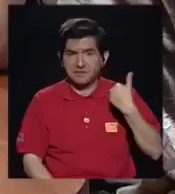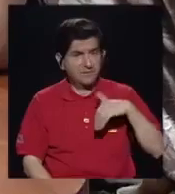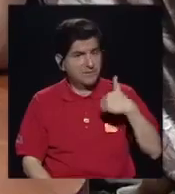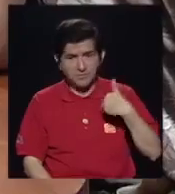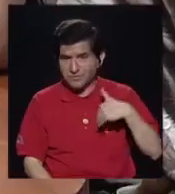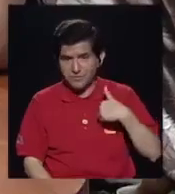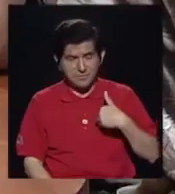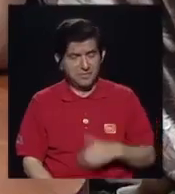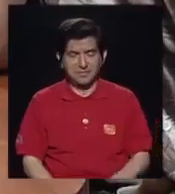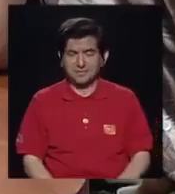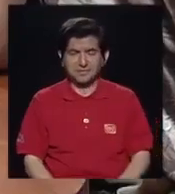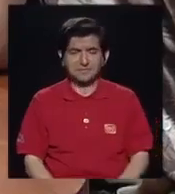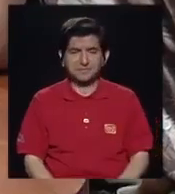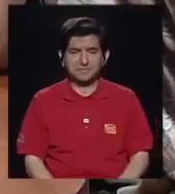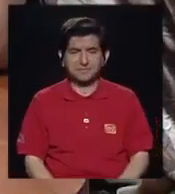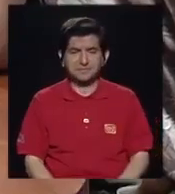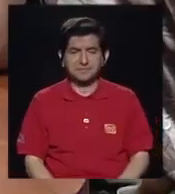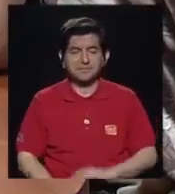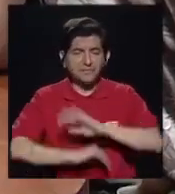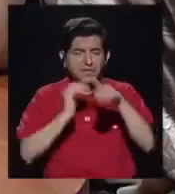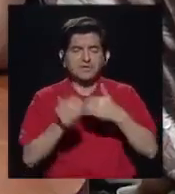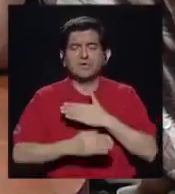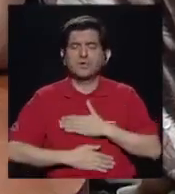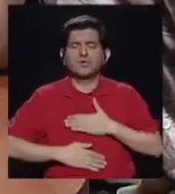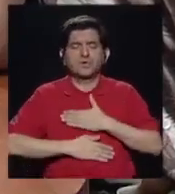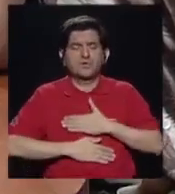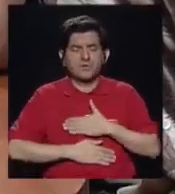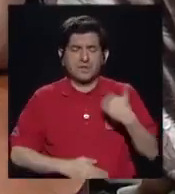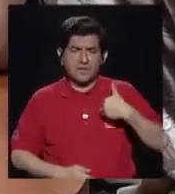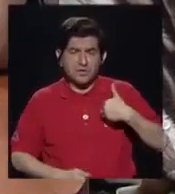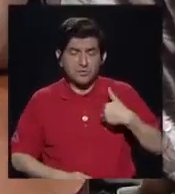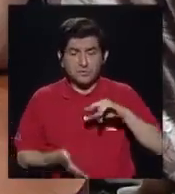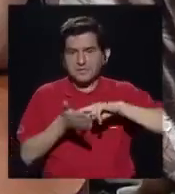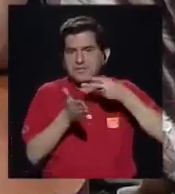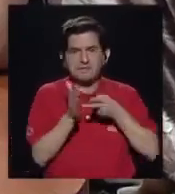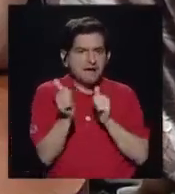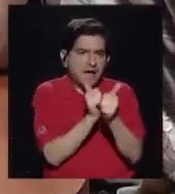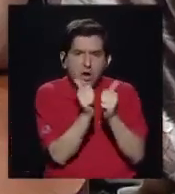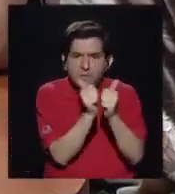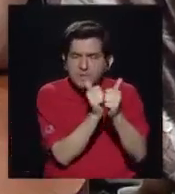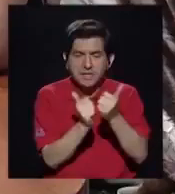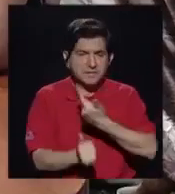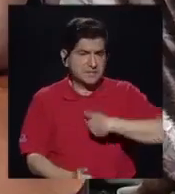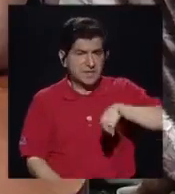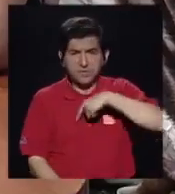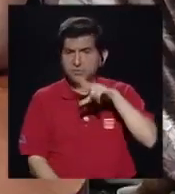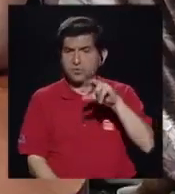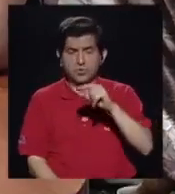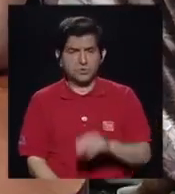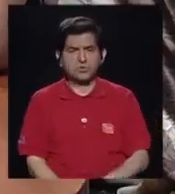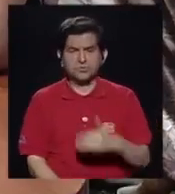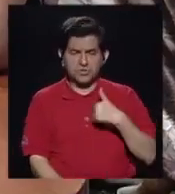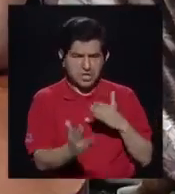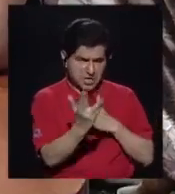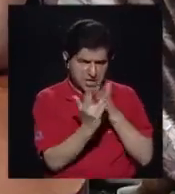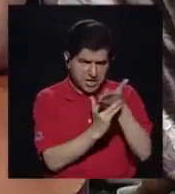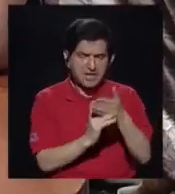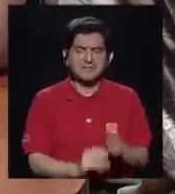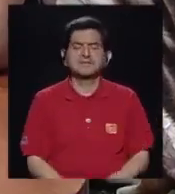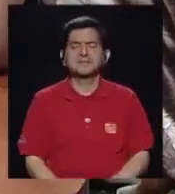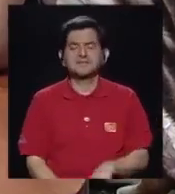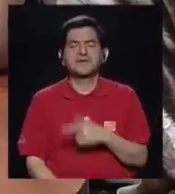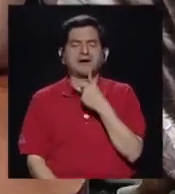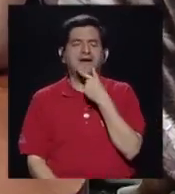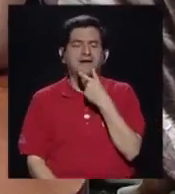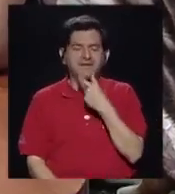hombres mira todo toda la ludicidad los hombres va es competitiva la nuestra no nosotros tenemos más acceso a la risa